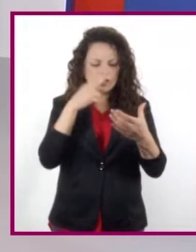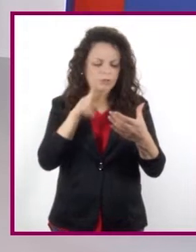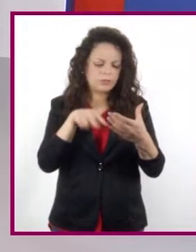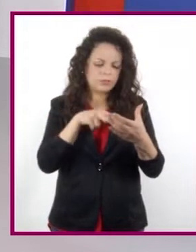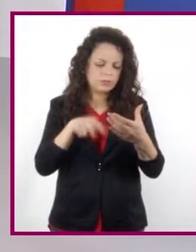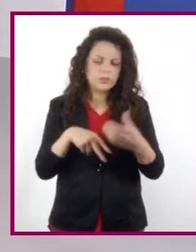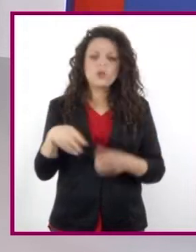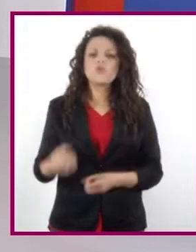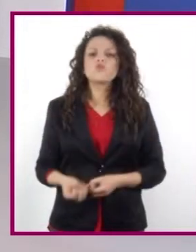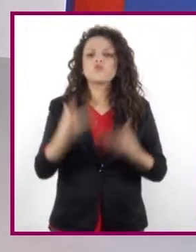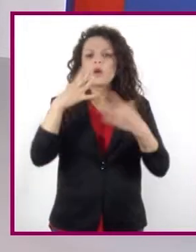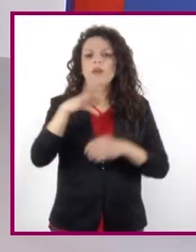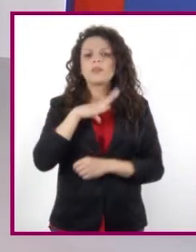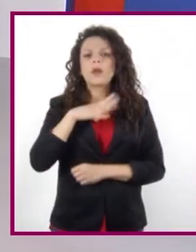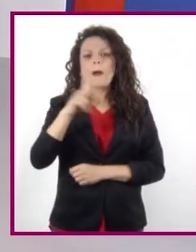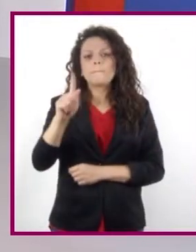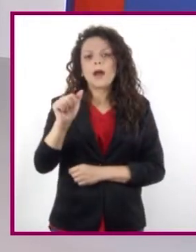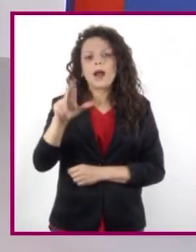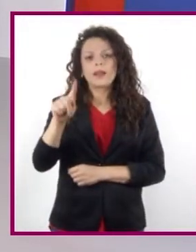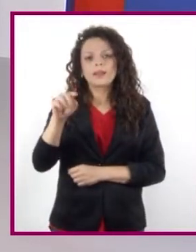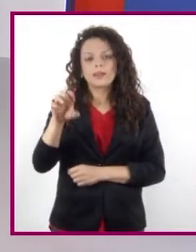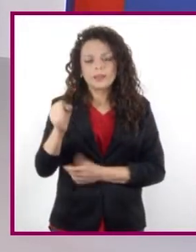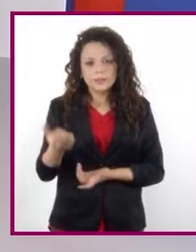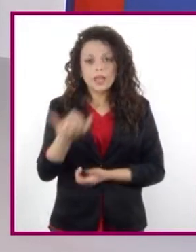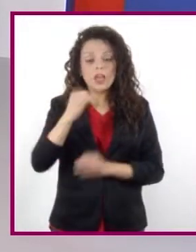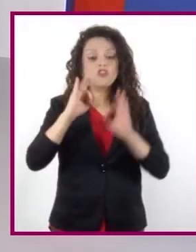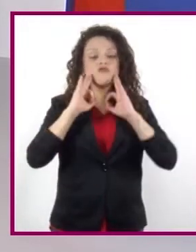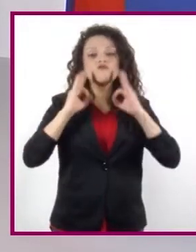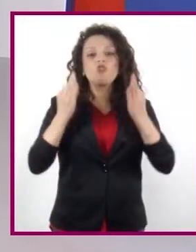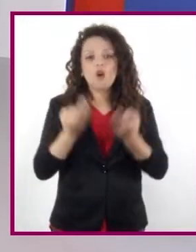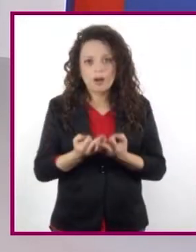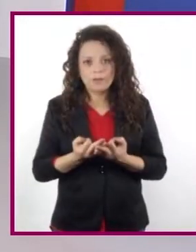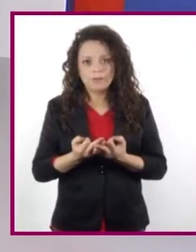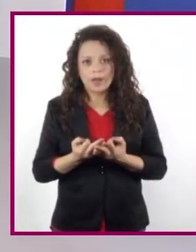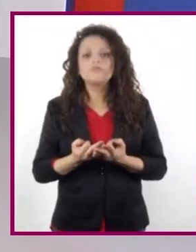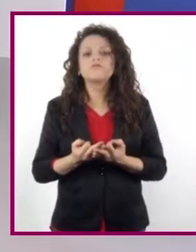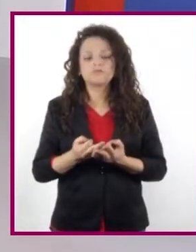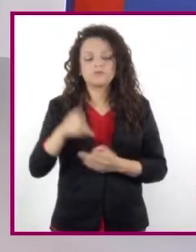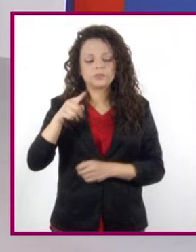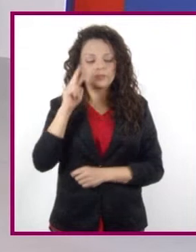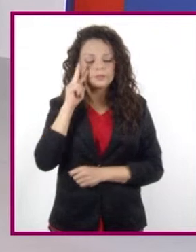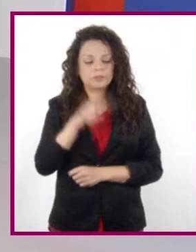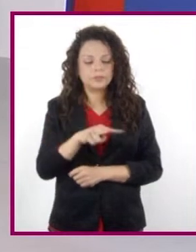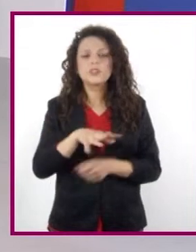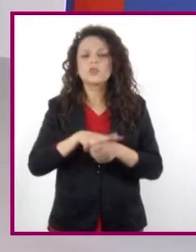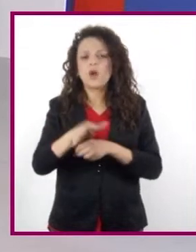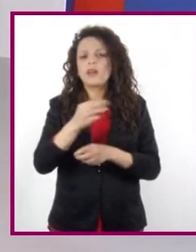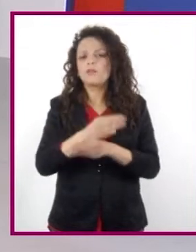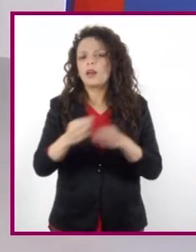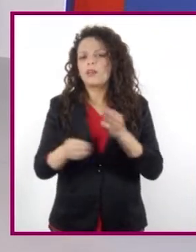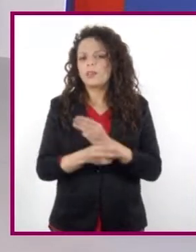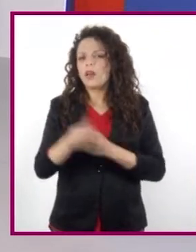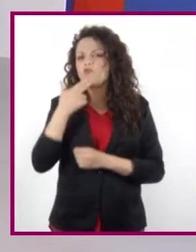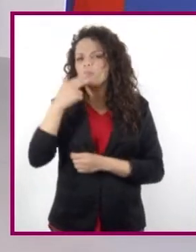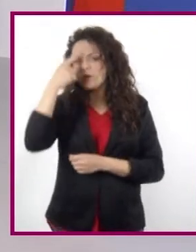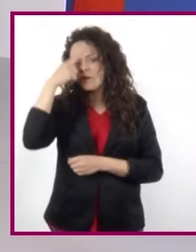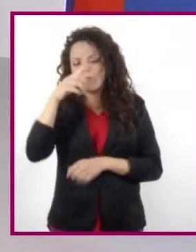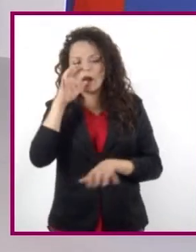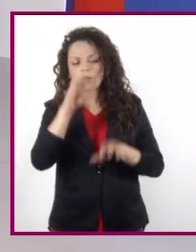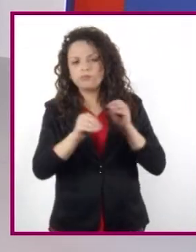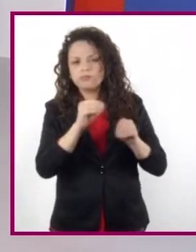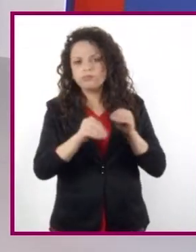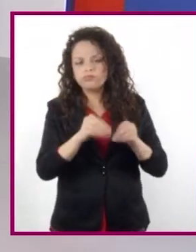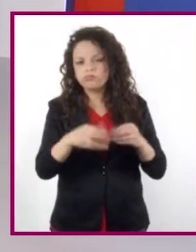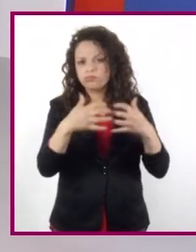cuántas partes está formado, así como las formas que tiene y determinen el material con que fue construido. Echen